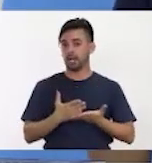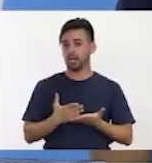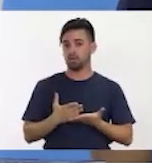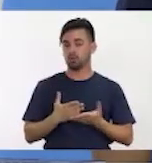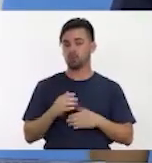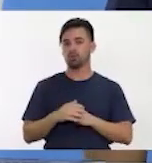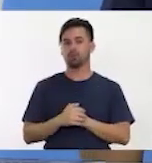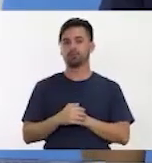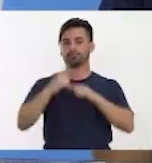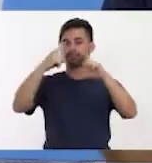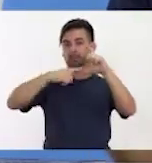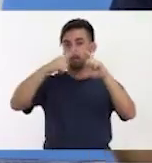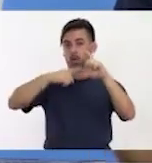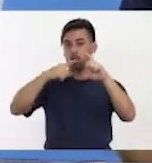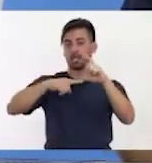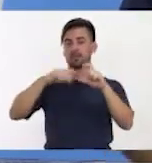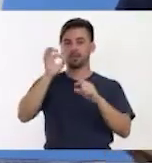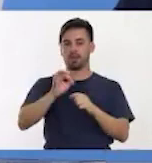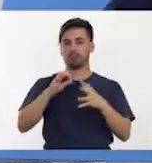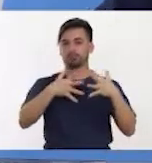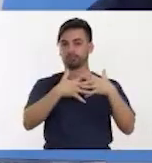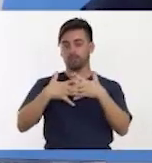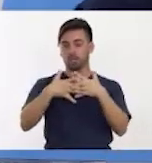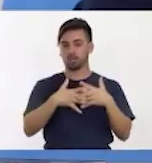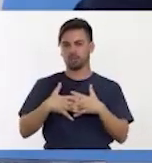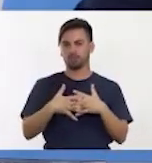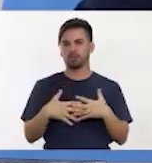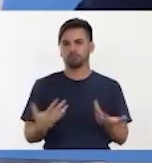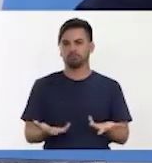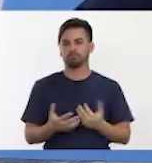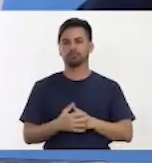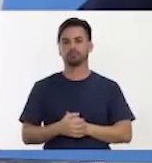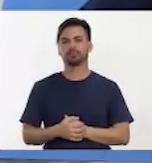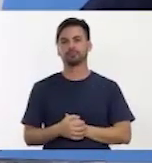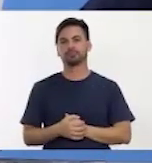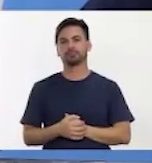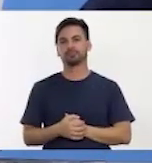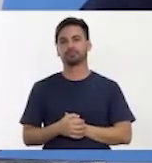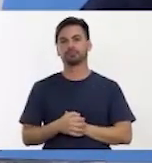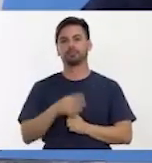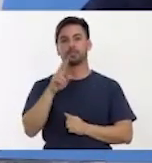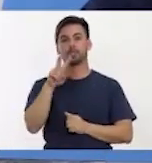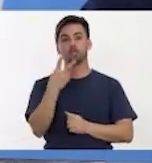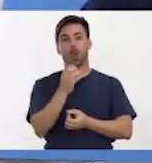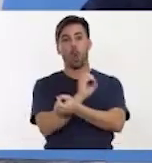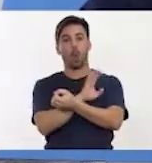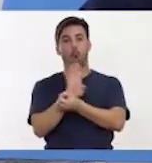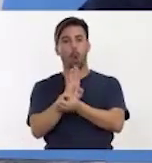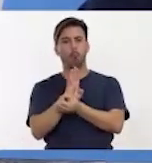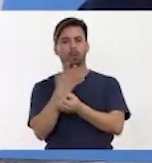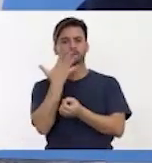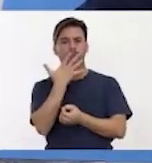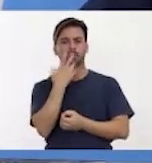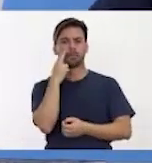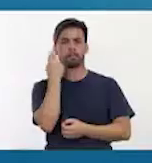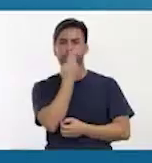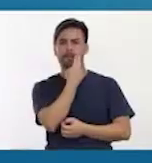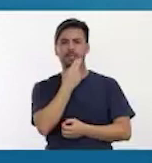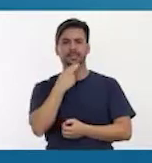Les recomiendo para el estudio de esta etapa de los Estados Unidos